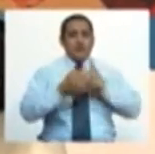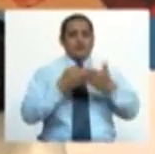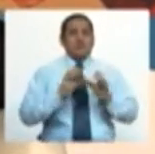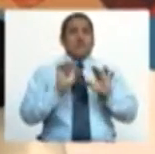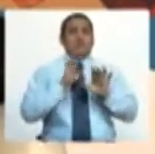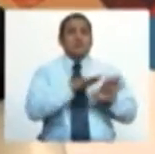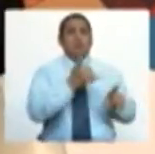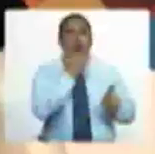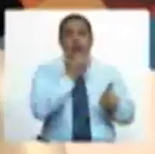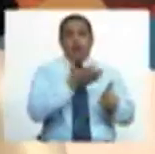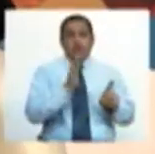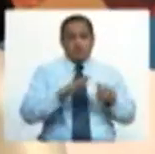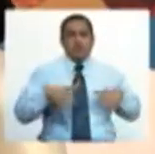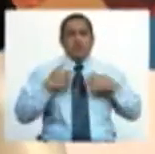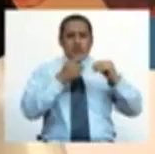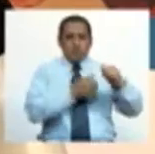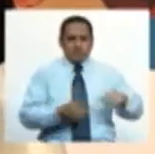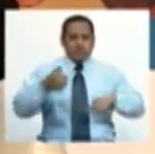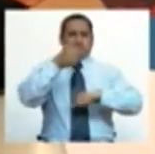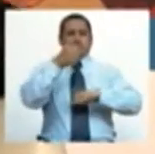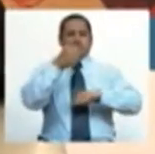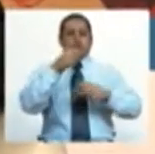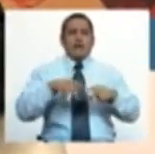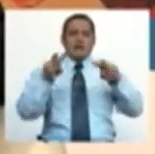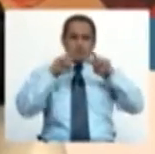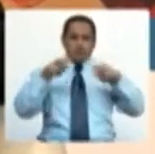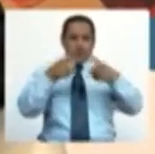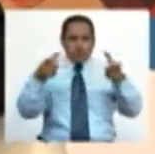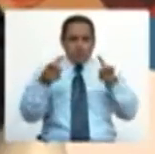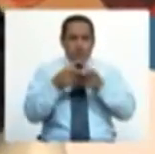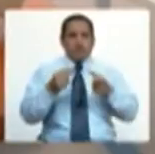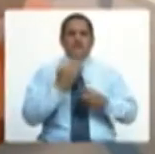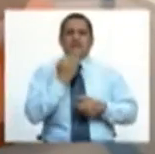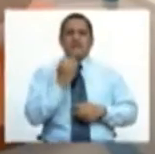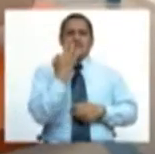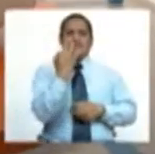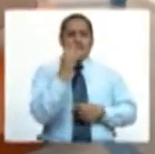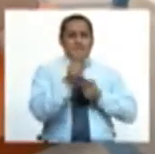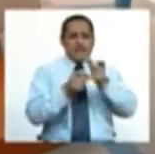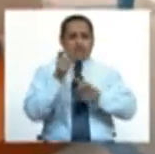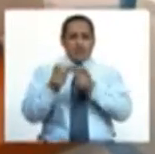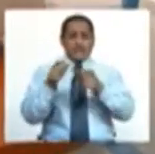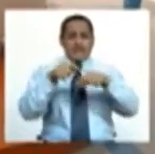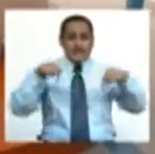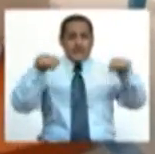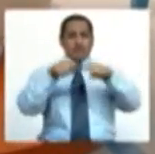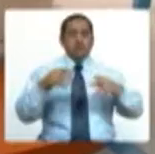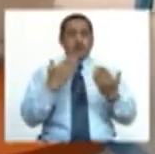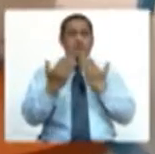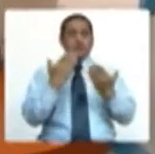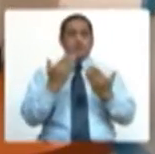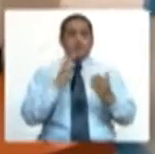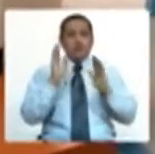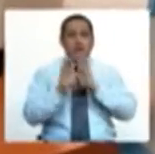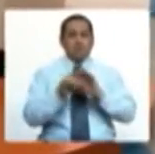en error, sea revisada por un tribunal, por lo general conformado por 3 personas, ¿Ya? Y esa es una